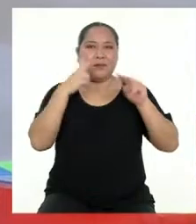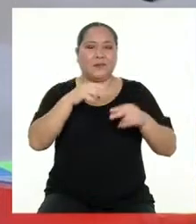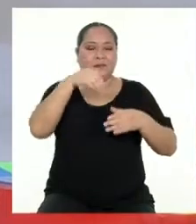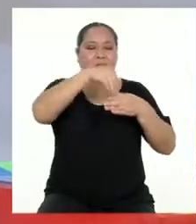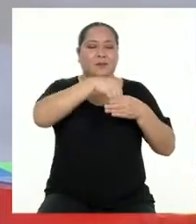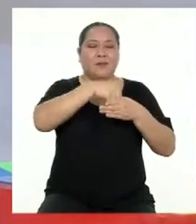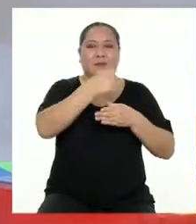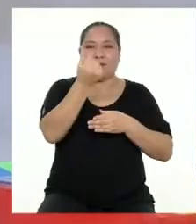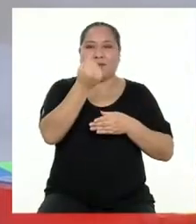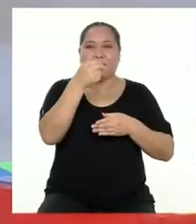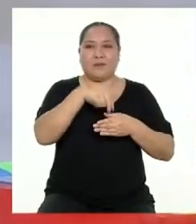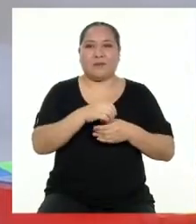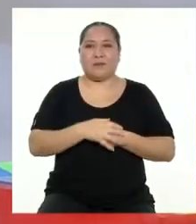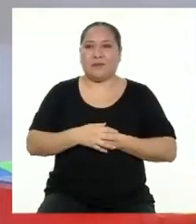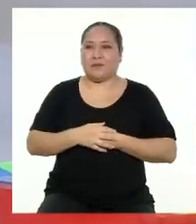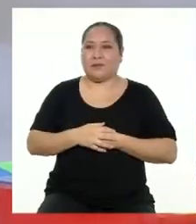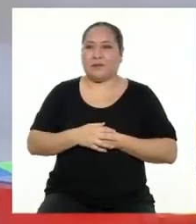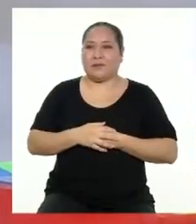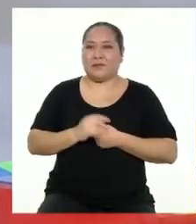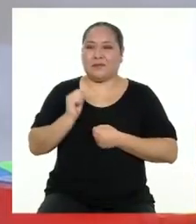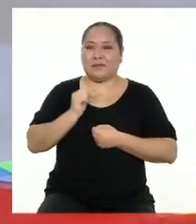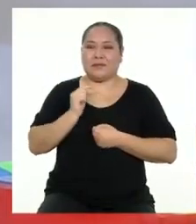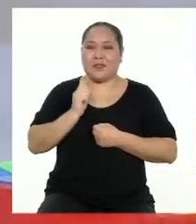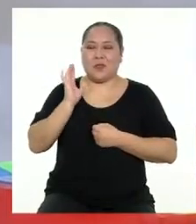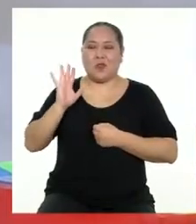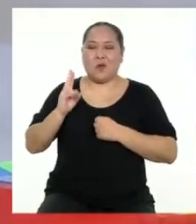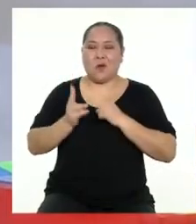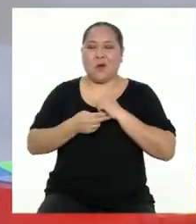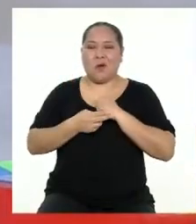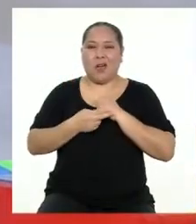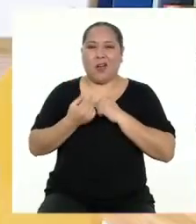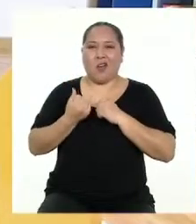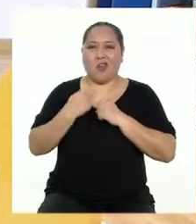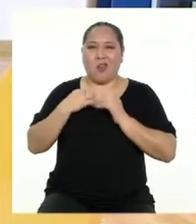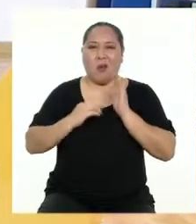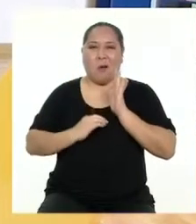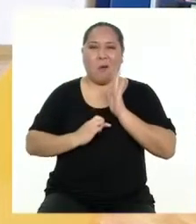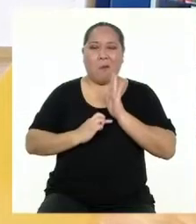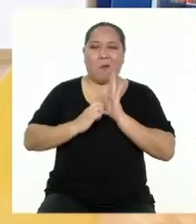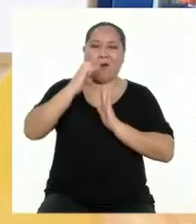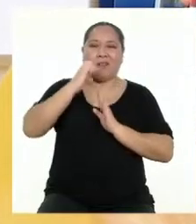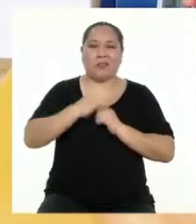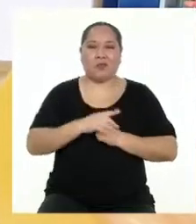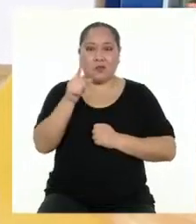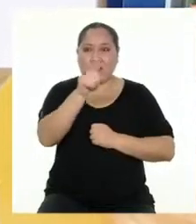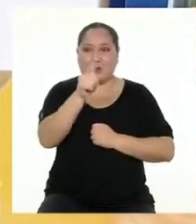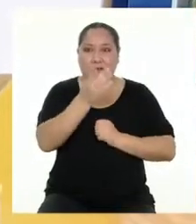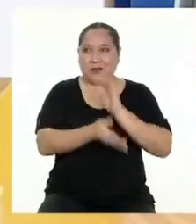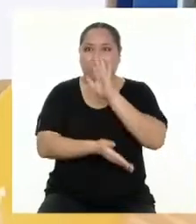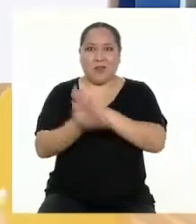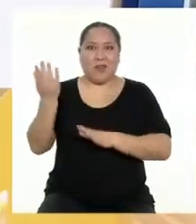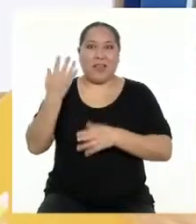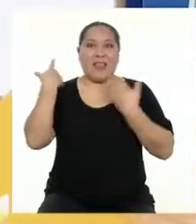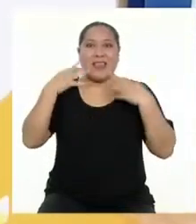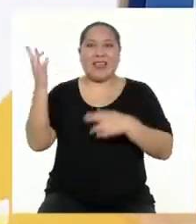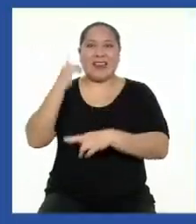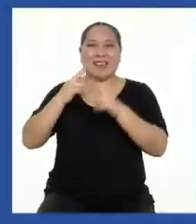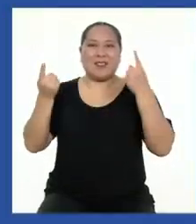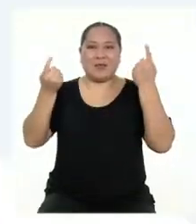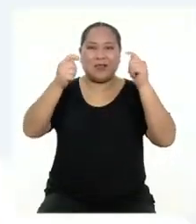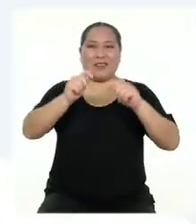ahorrando. Tu ahorro es nuestro progreso. Y ustedes no se muevan porque volvemos después del